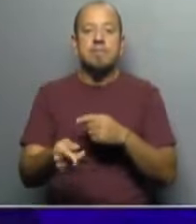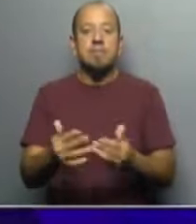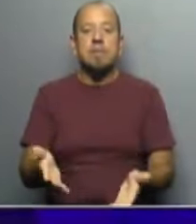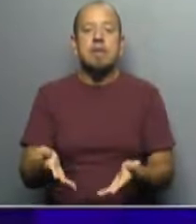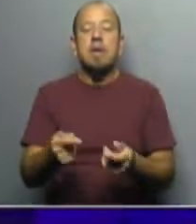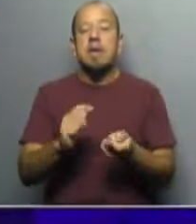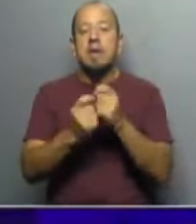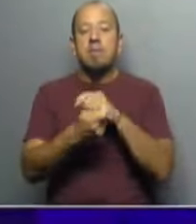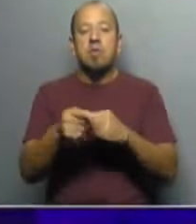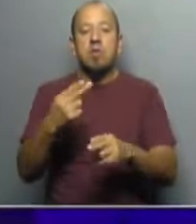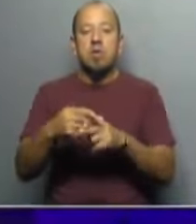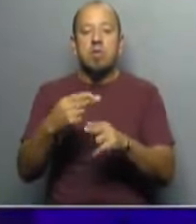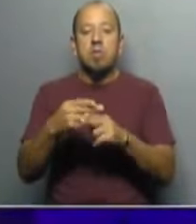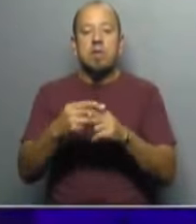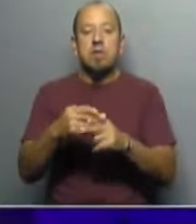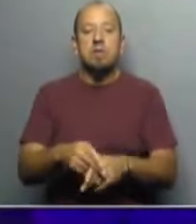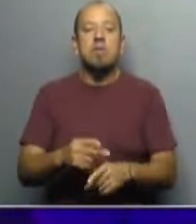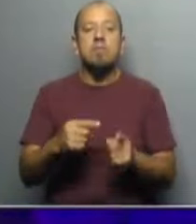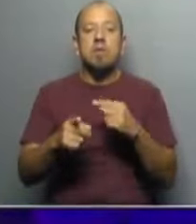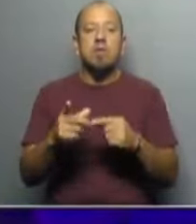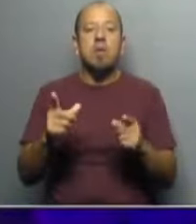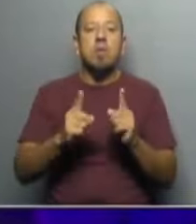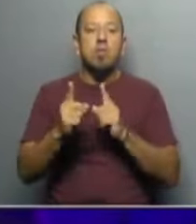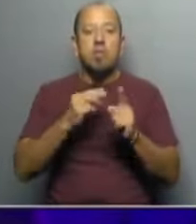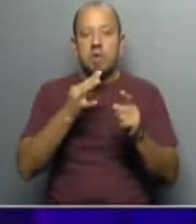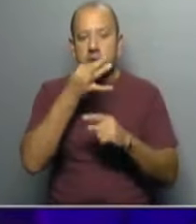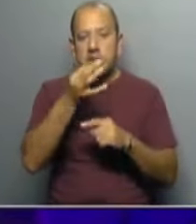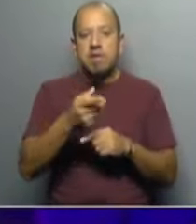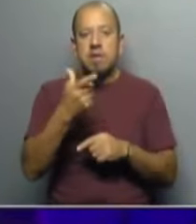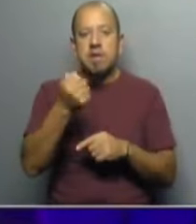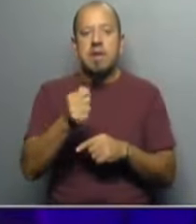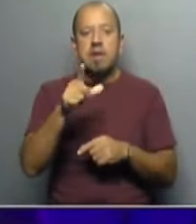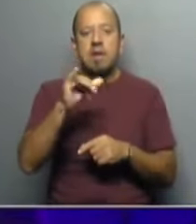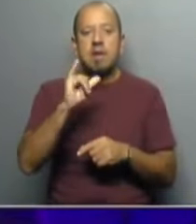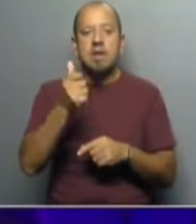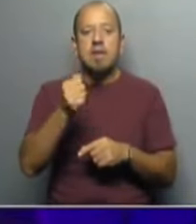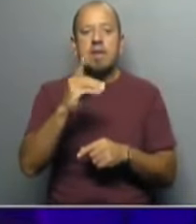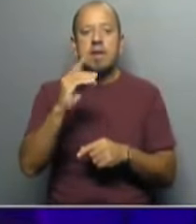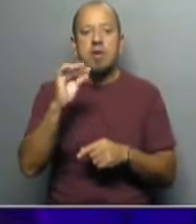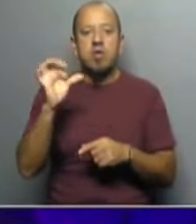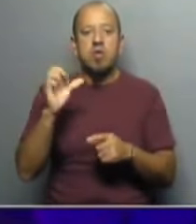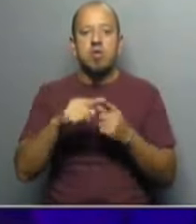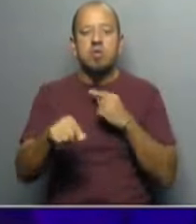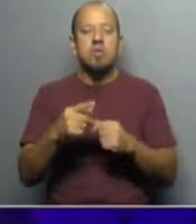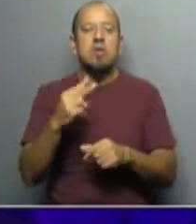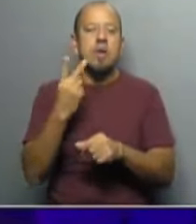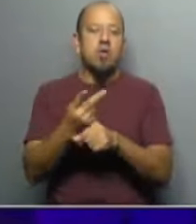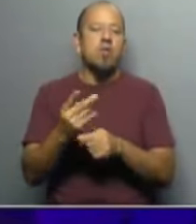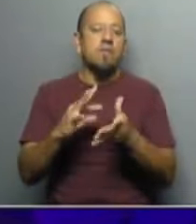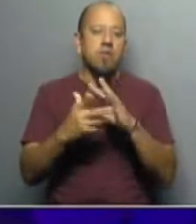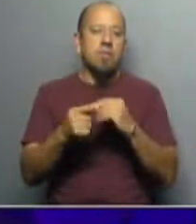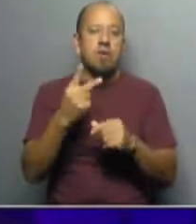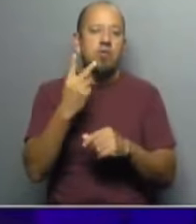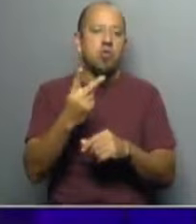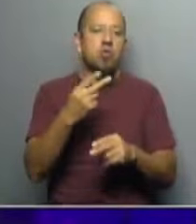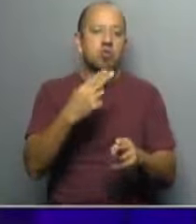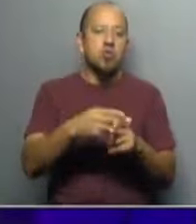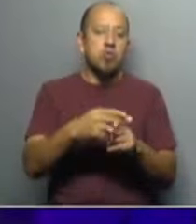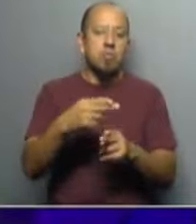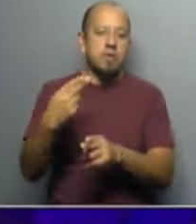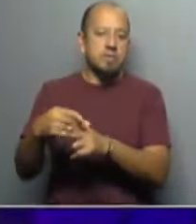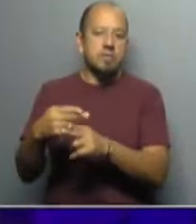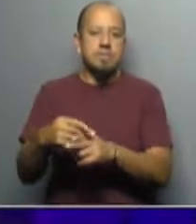Parque Valle, aunque en la voz popular todavía algunos le siguen diciendo Parque de los Aliados. Sí, le dicen de las dos maneras. Parque de los Aliados o Parque